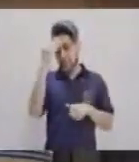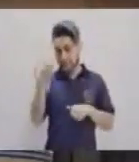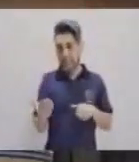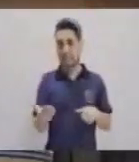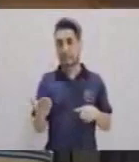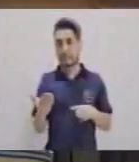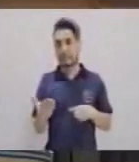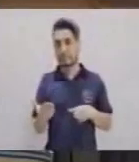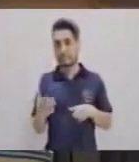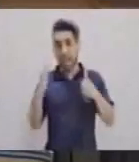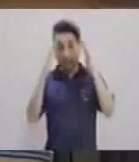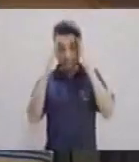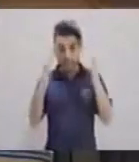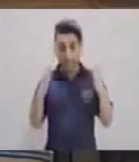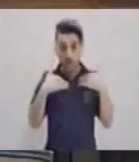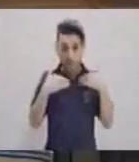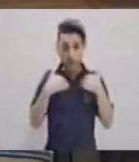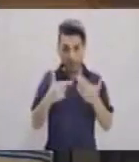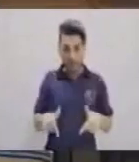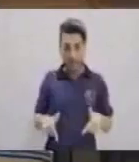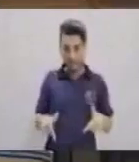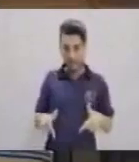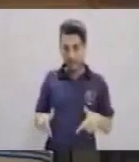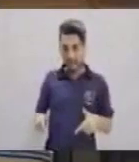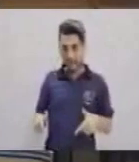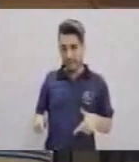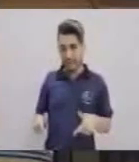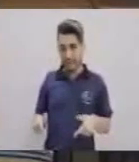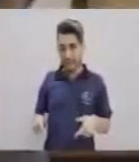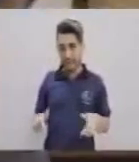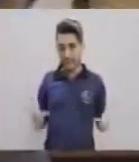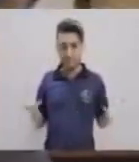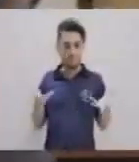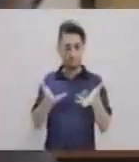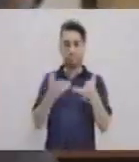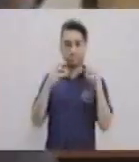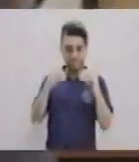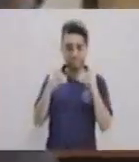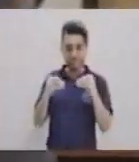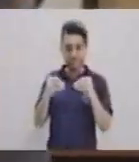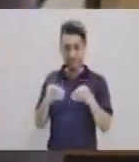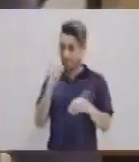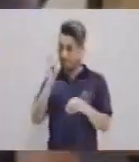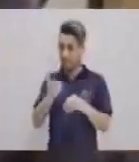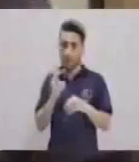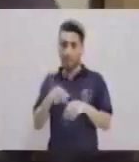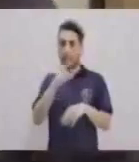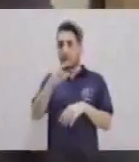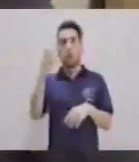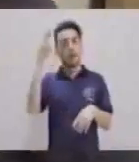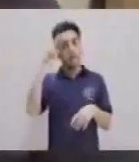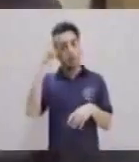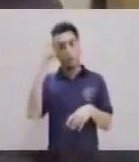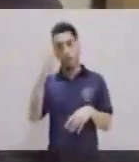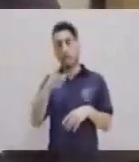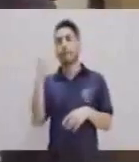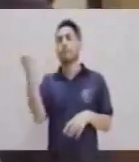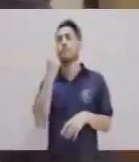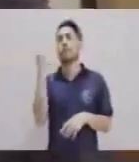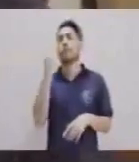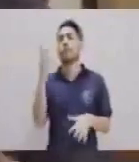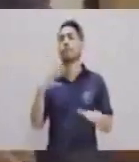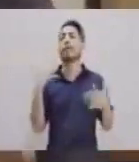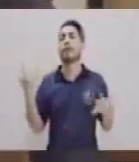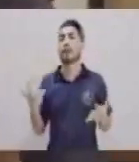entonces. Gracias por la atención prestada a esta sesión. Y como siempre, pues les